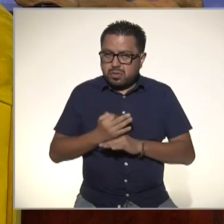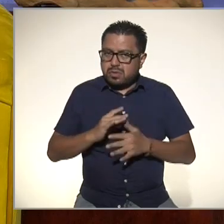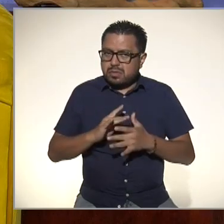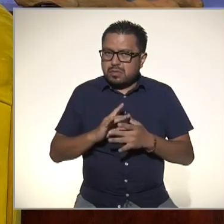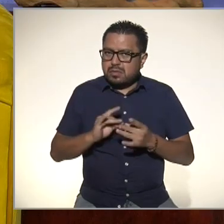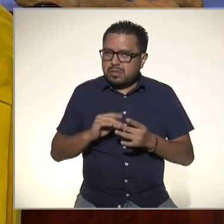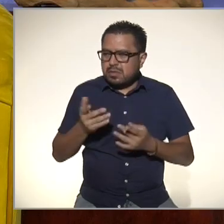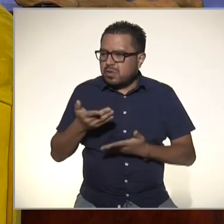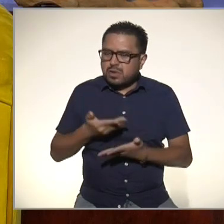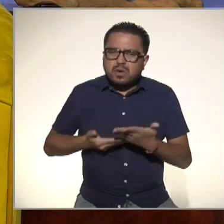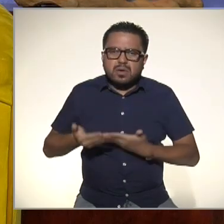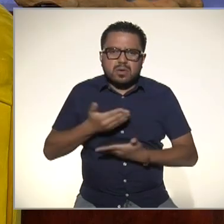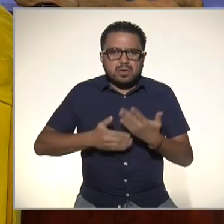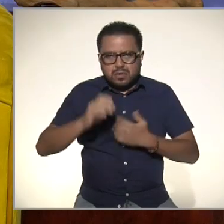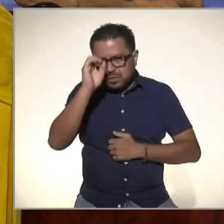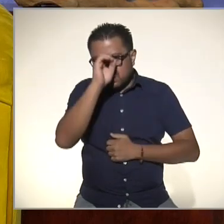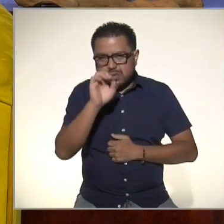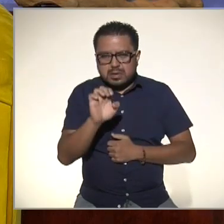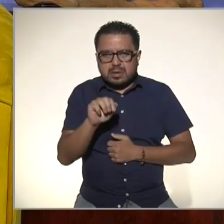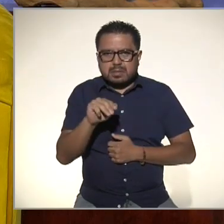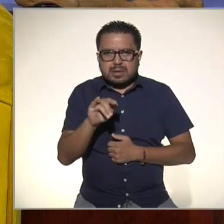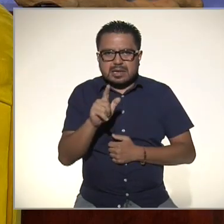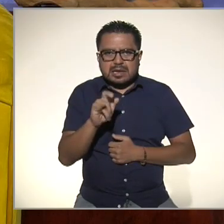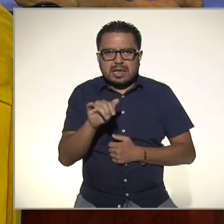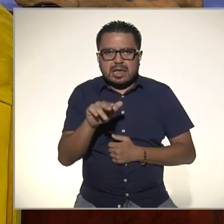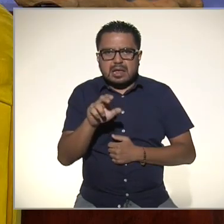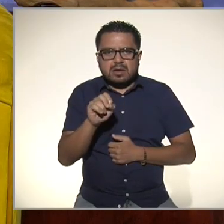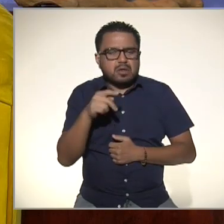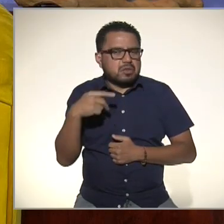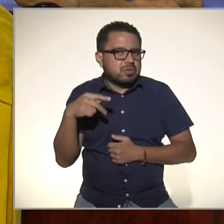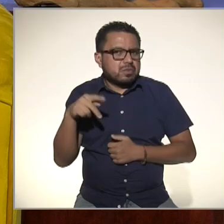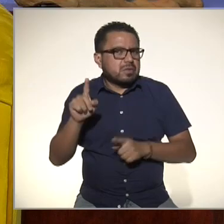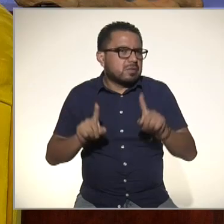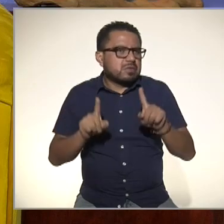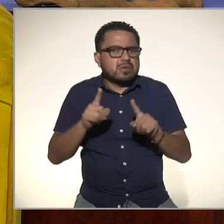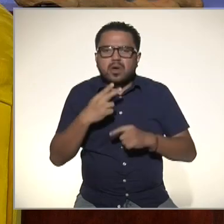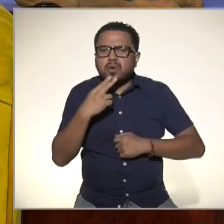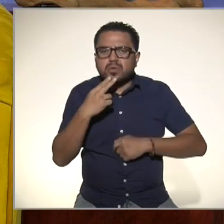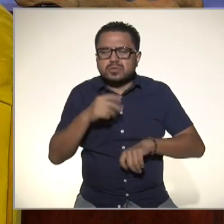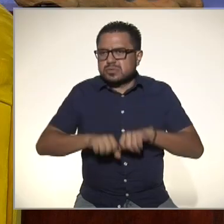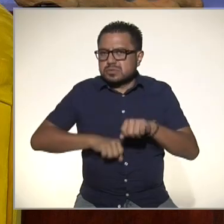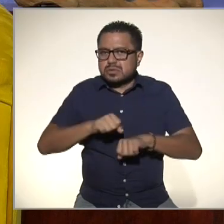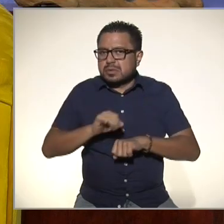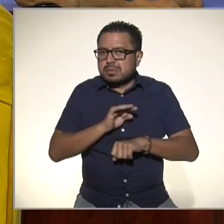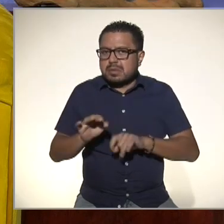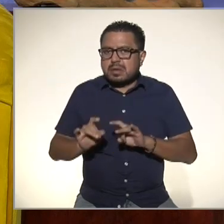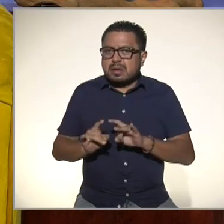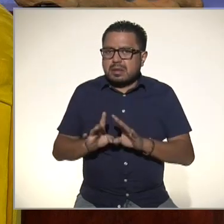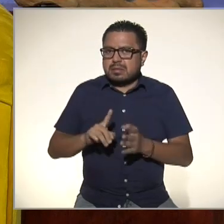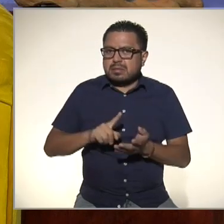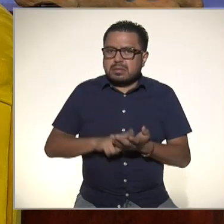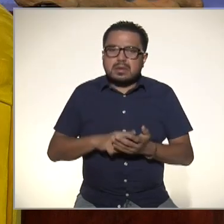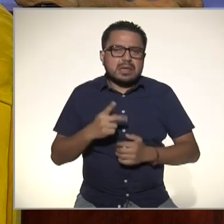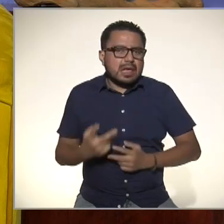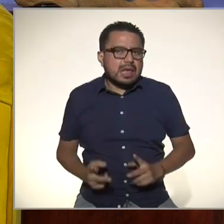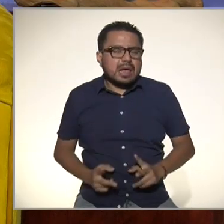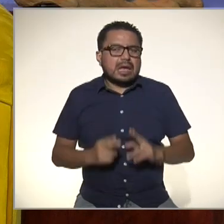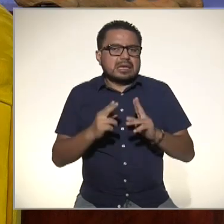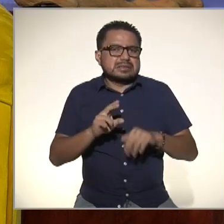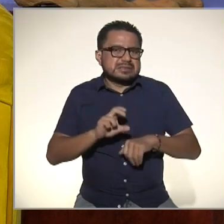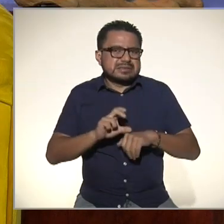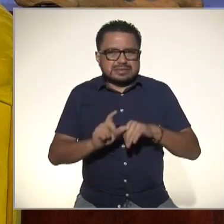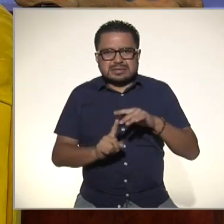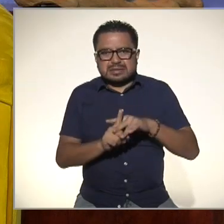compartirte el comentario de Emiliano Carrasco y su duda, que si el uso de bicicleta puede provocar cáncer de próstata y a qué